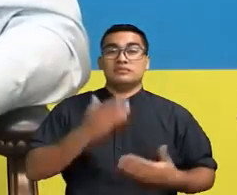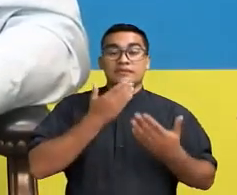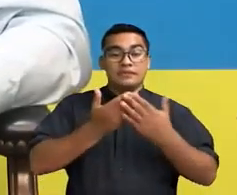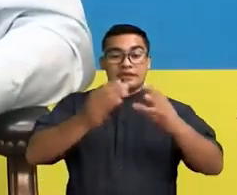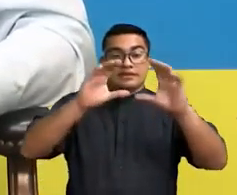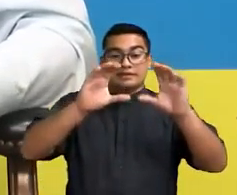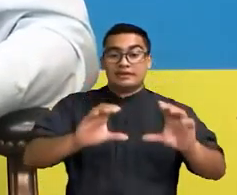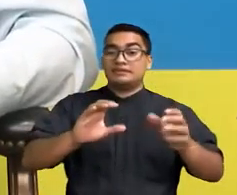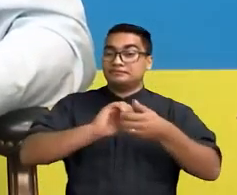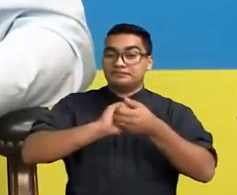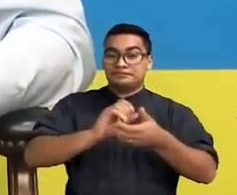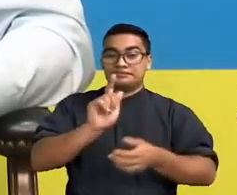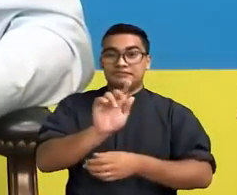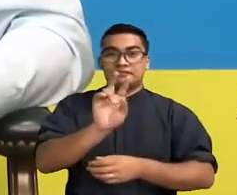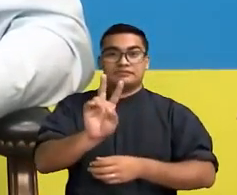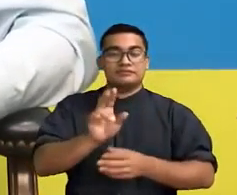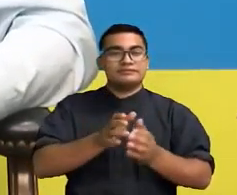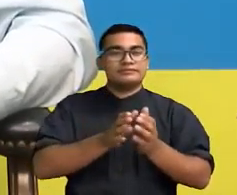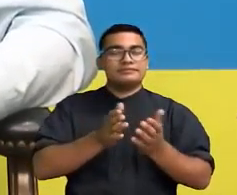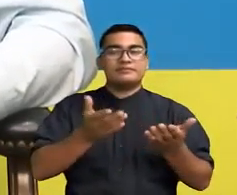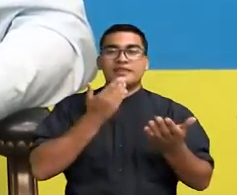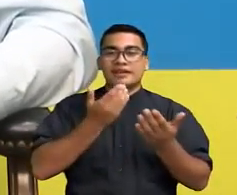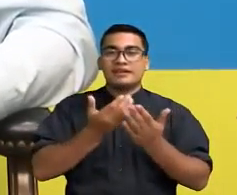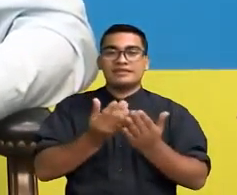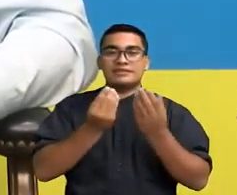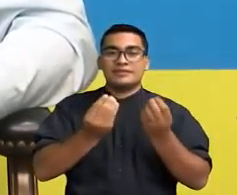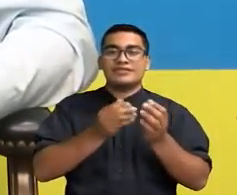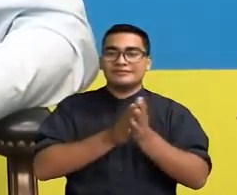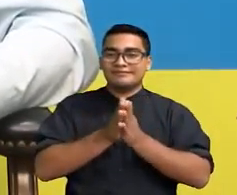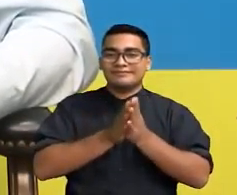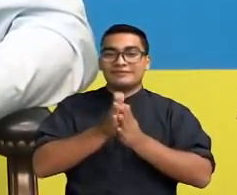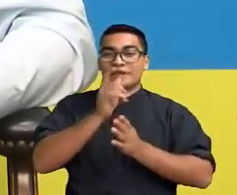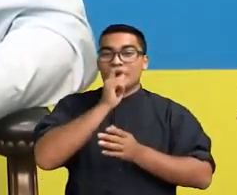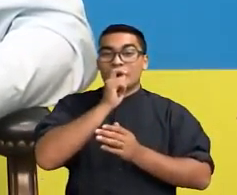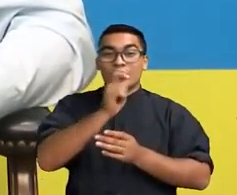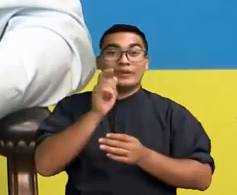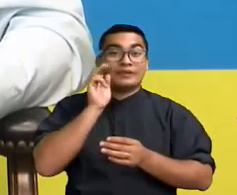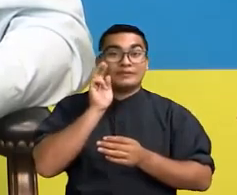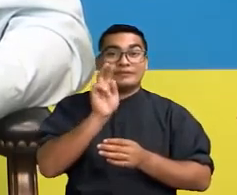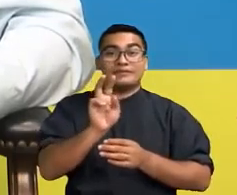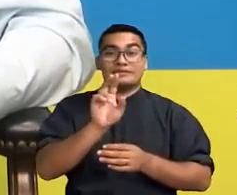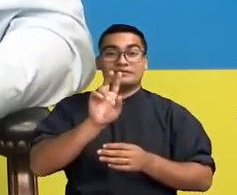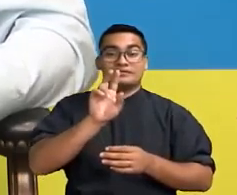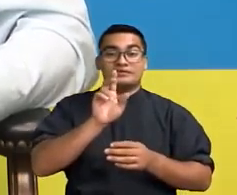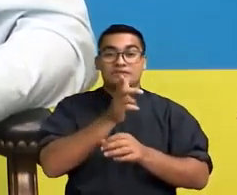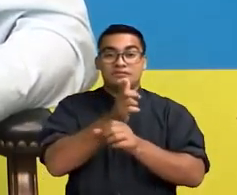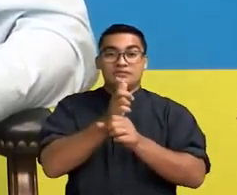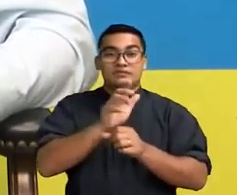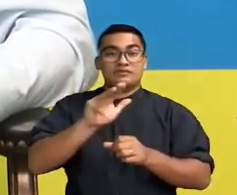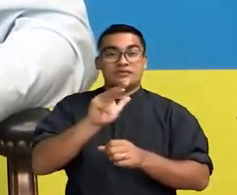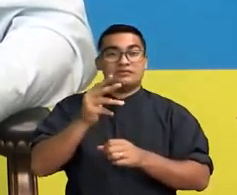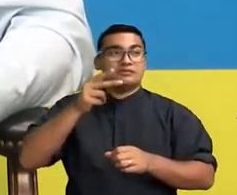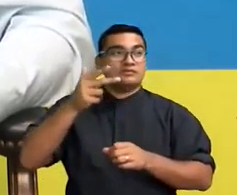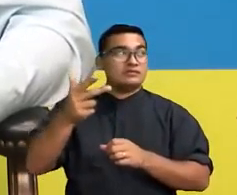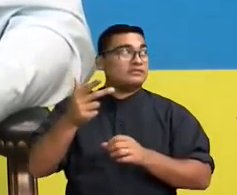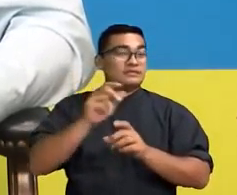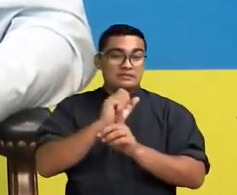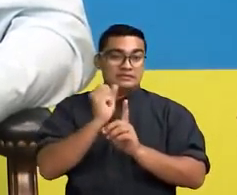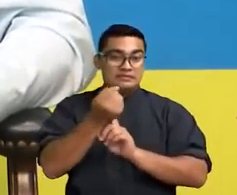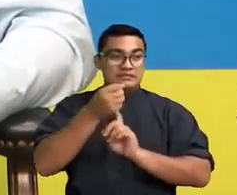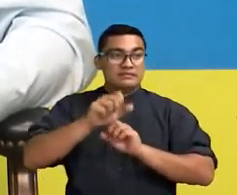Buenas tardes, amigos televidentes. Muchas gracias por su fiel sintonía. El canal 98, el canal parlamentario, el canal de